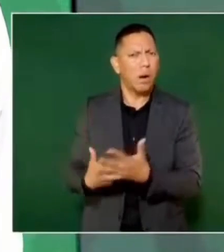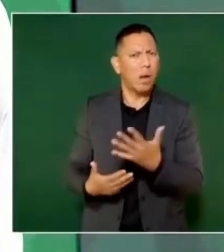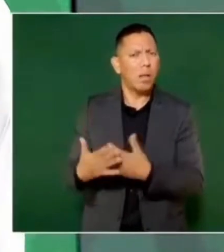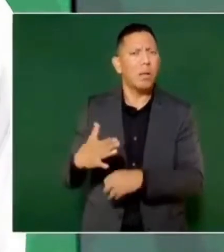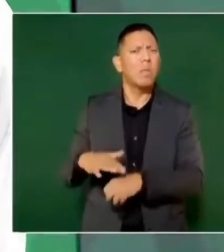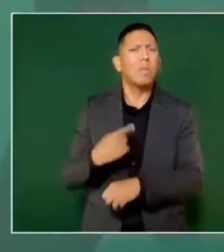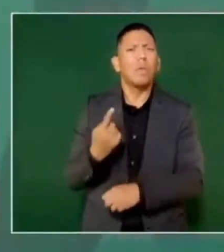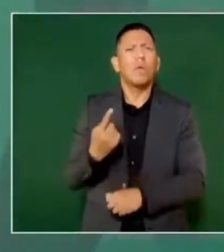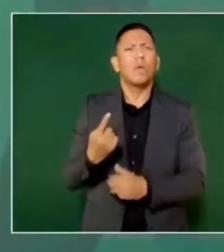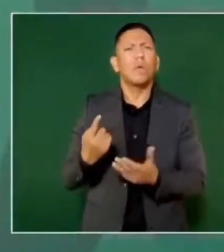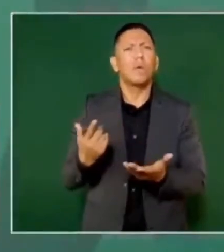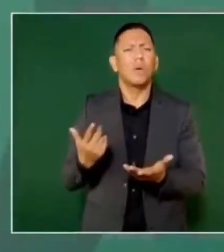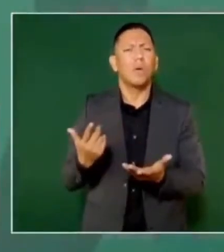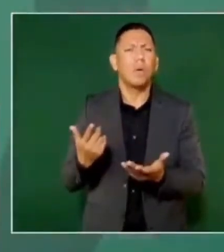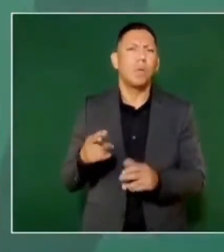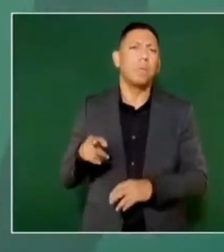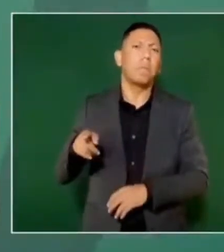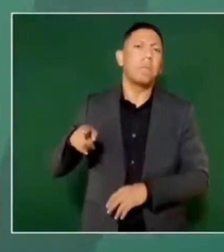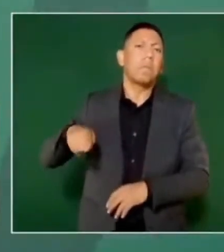porque pueden